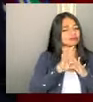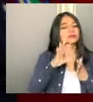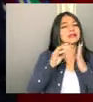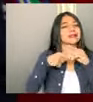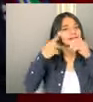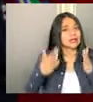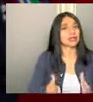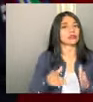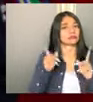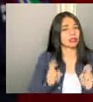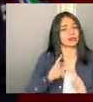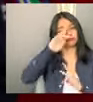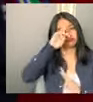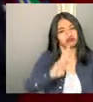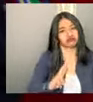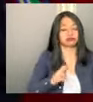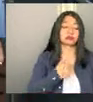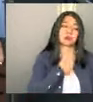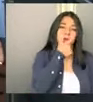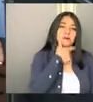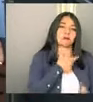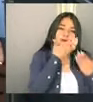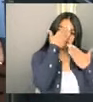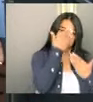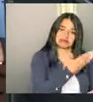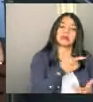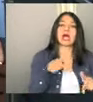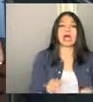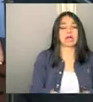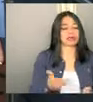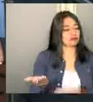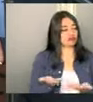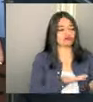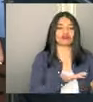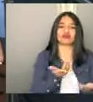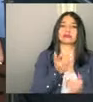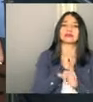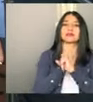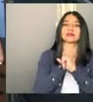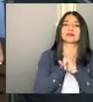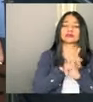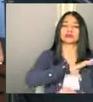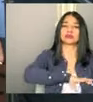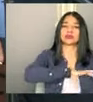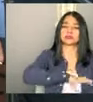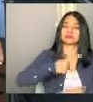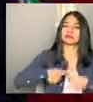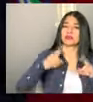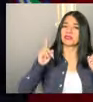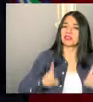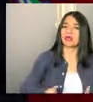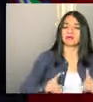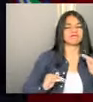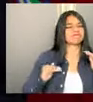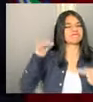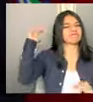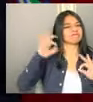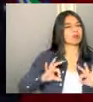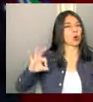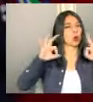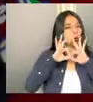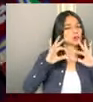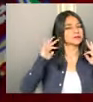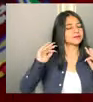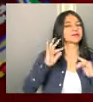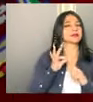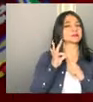Pavel tiene siempre a las órdenes esta institución que tiene que estar por encima de las personas.